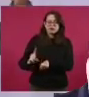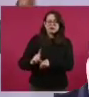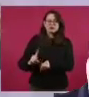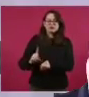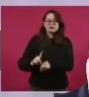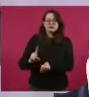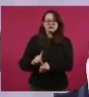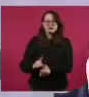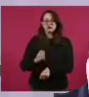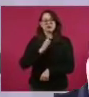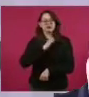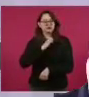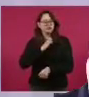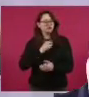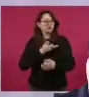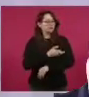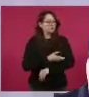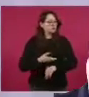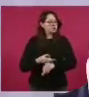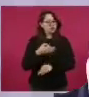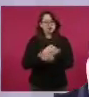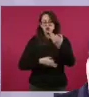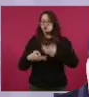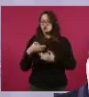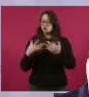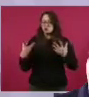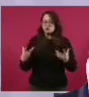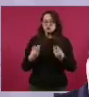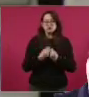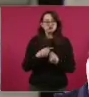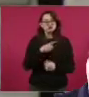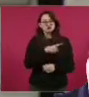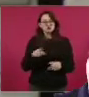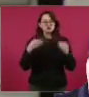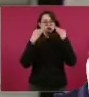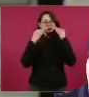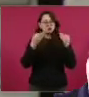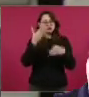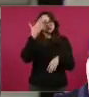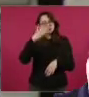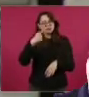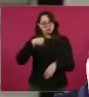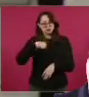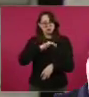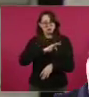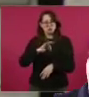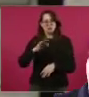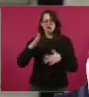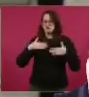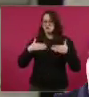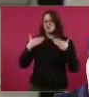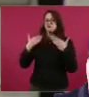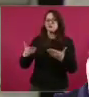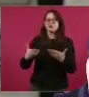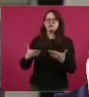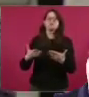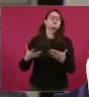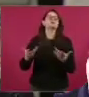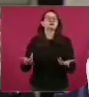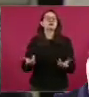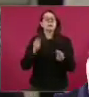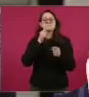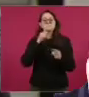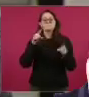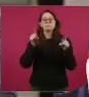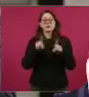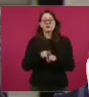Mi entrenador, mi familia, todos los que están allí saben que confían en mí, en las posibilidades, y también en todo el apoyo que